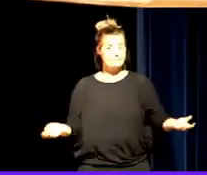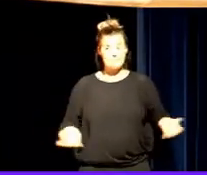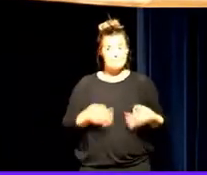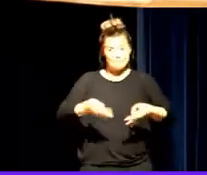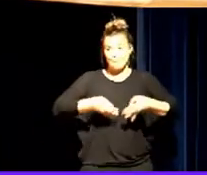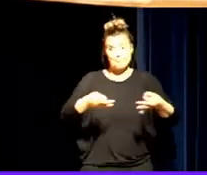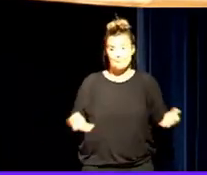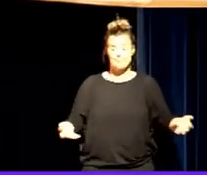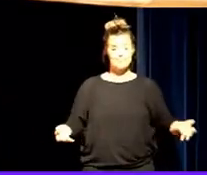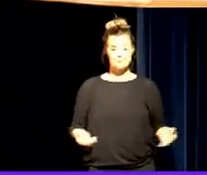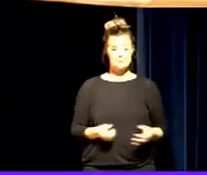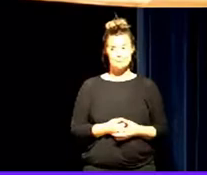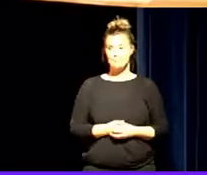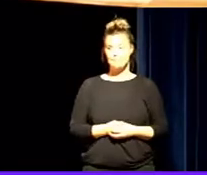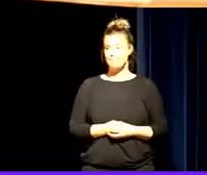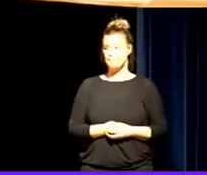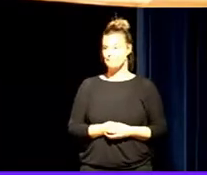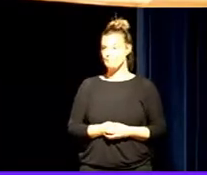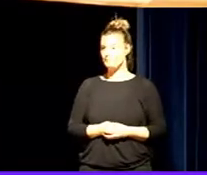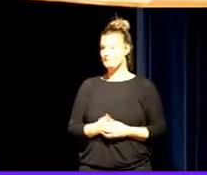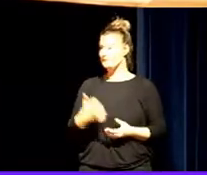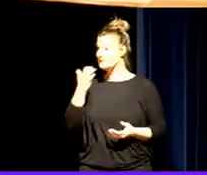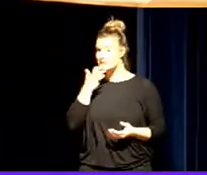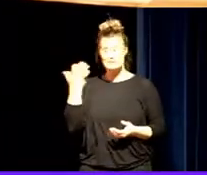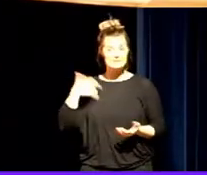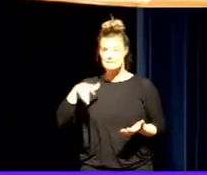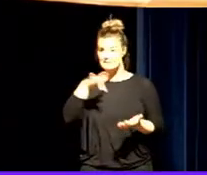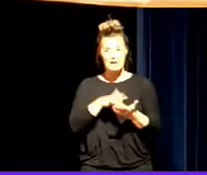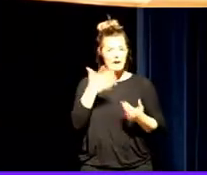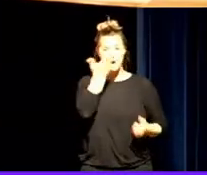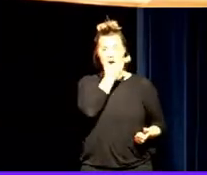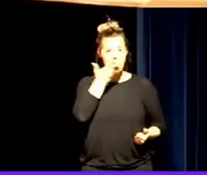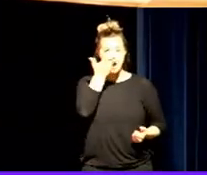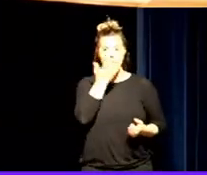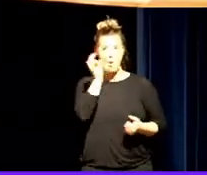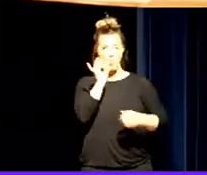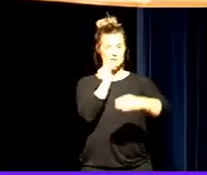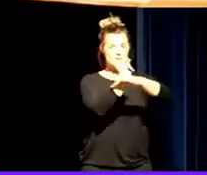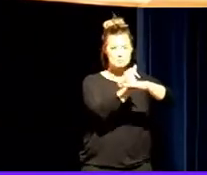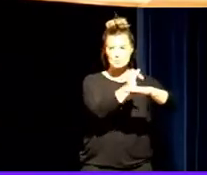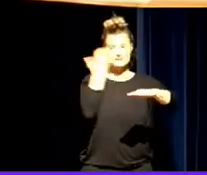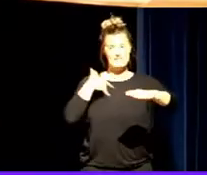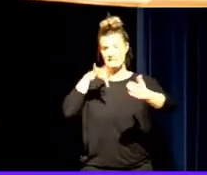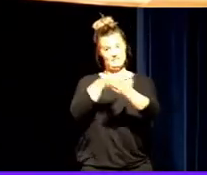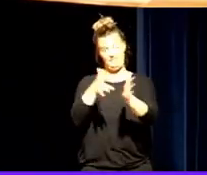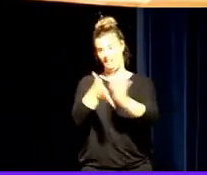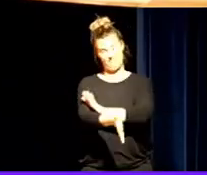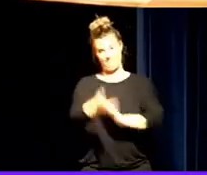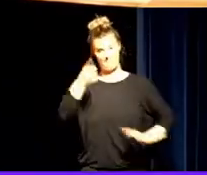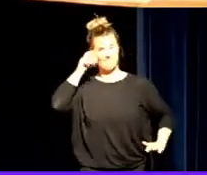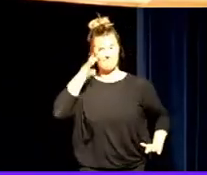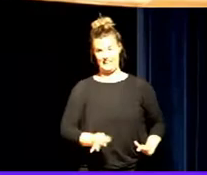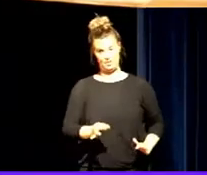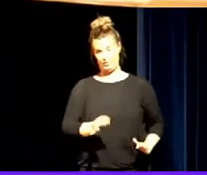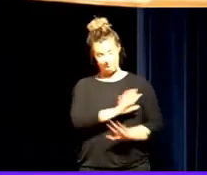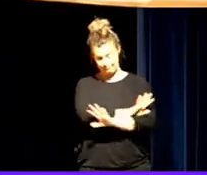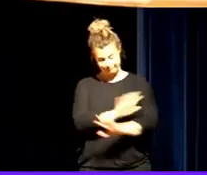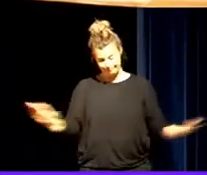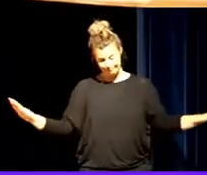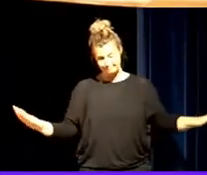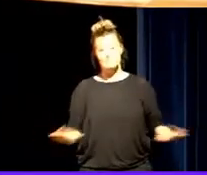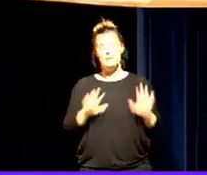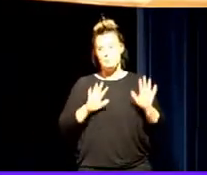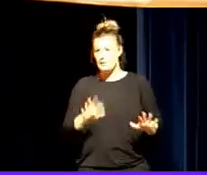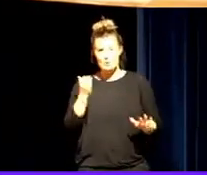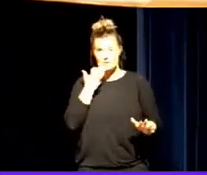siempre. Ya si van al cole, si van al instituto, ya eso es un riesgo, siempre. Pero